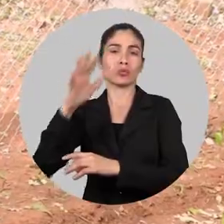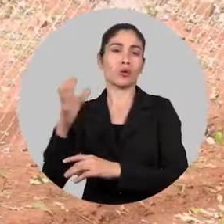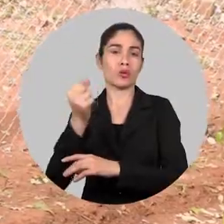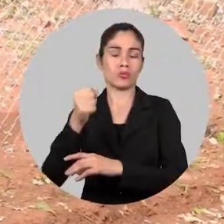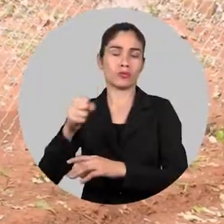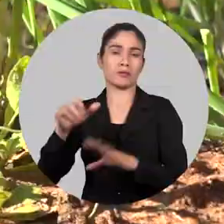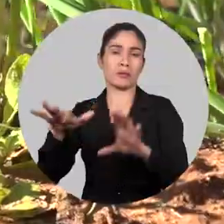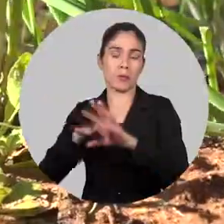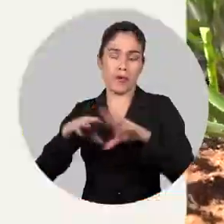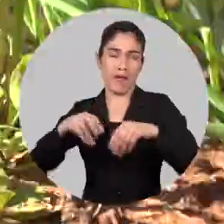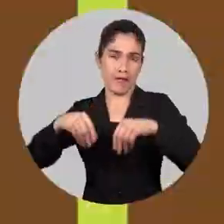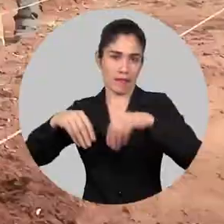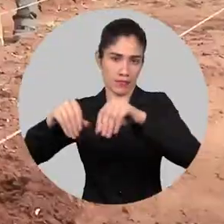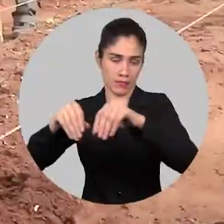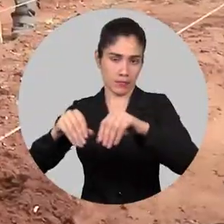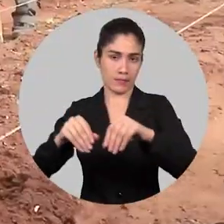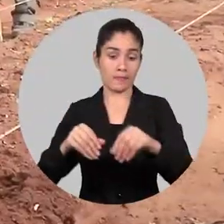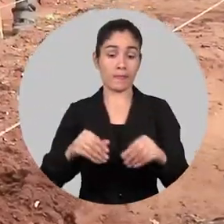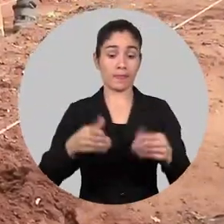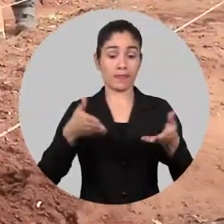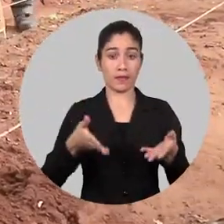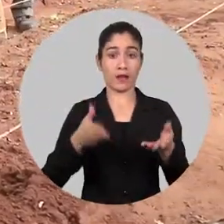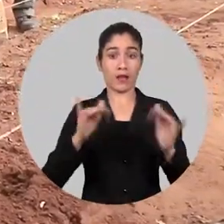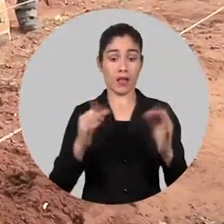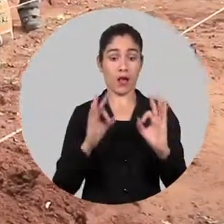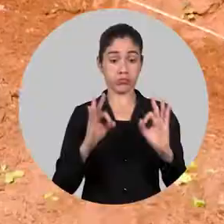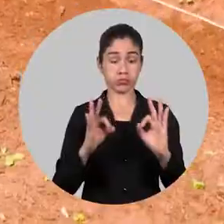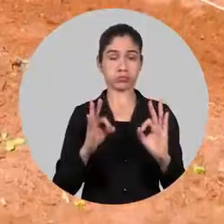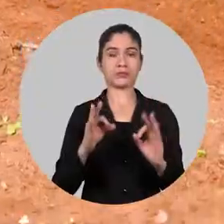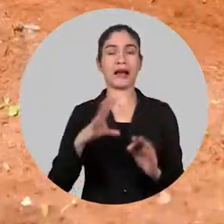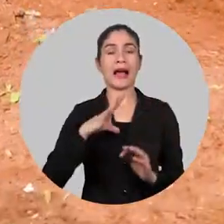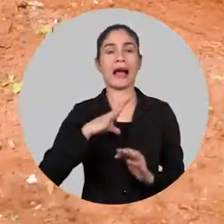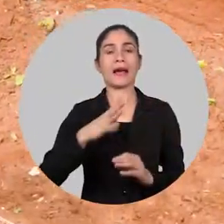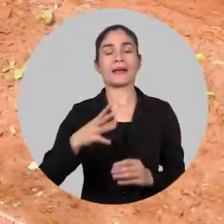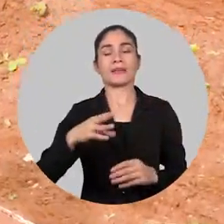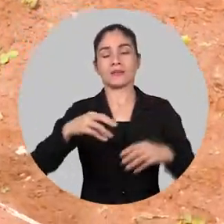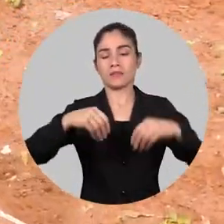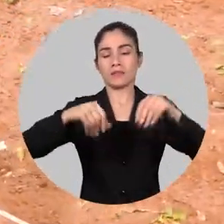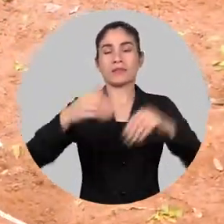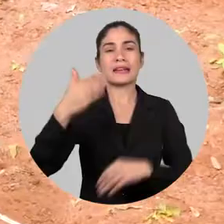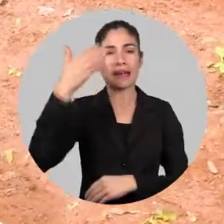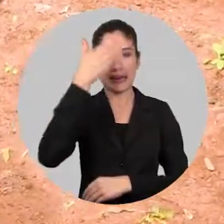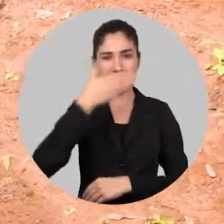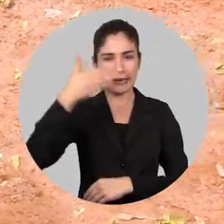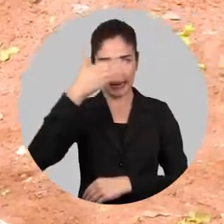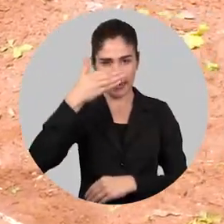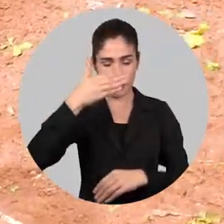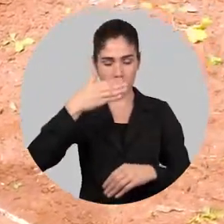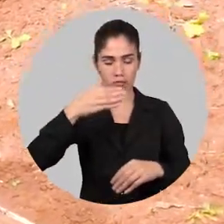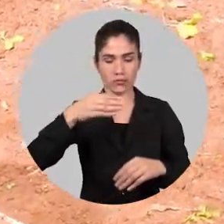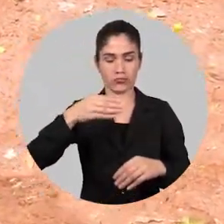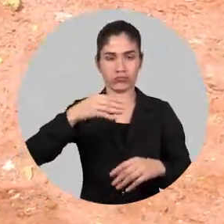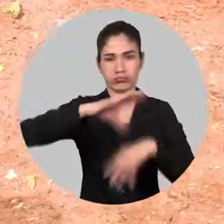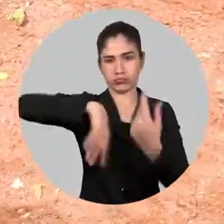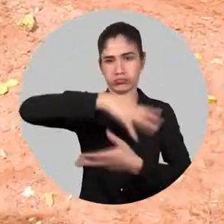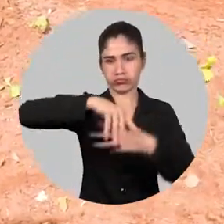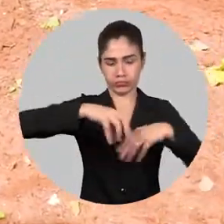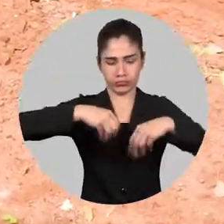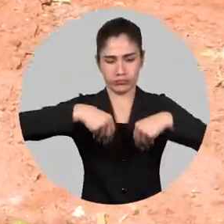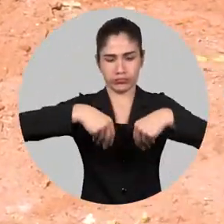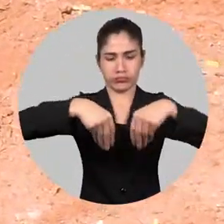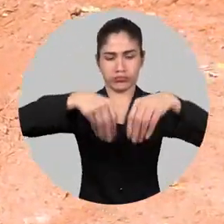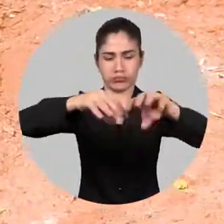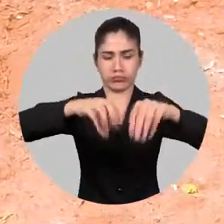la esquina de Araja. De área J, el abono orgánico, 3 a 5 kilos en 1 metro se recomienda el